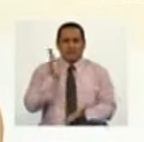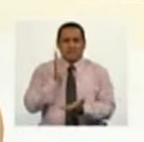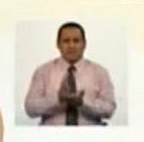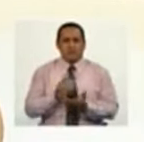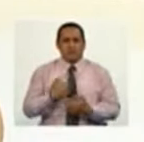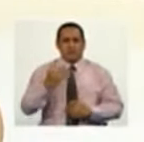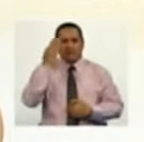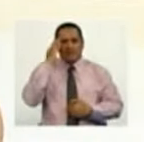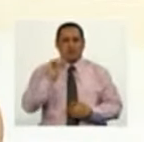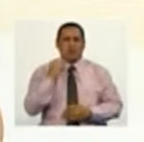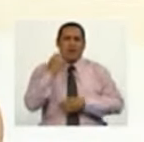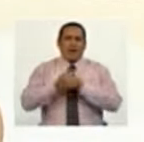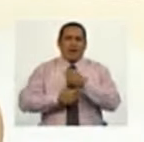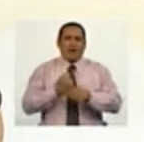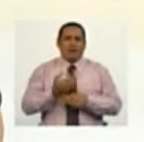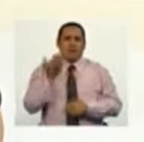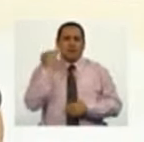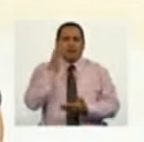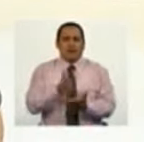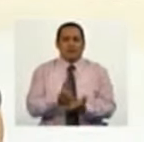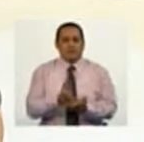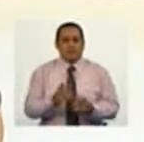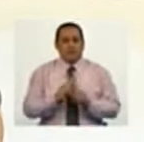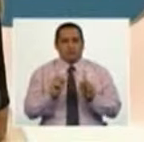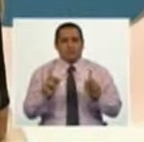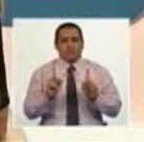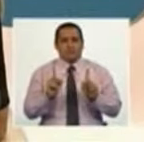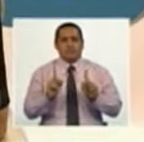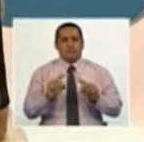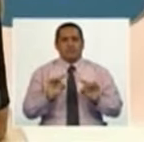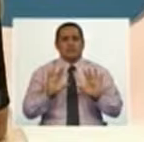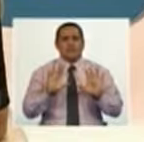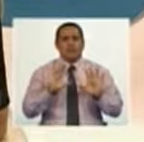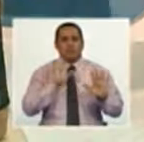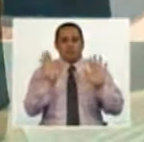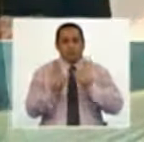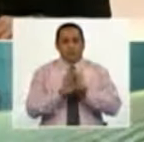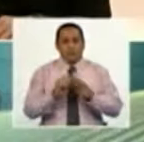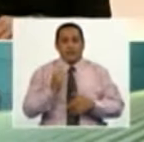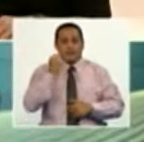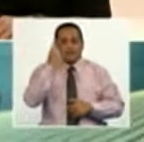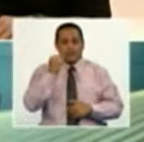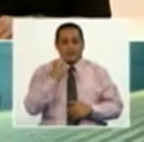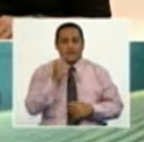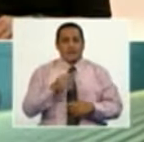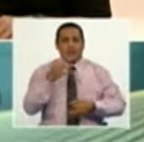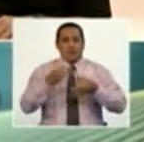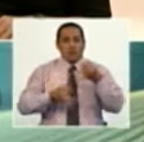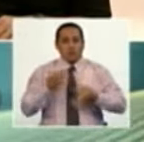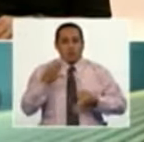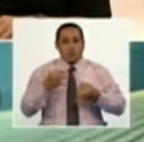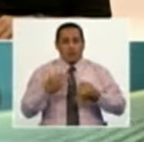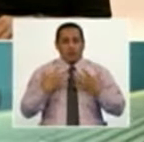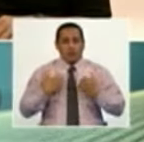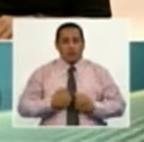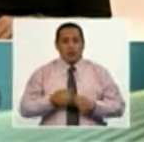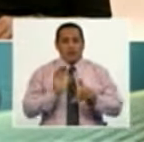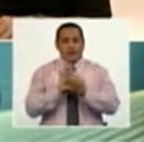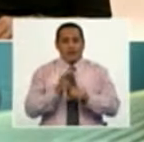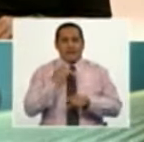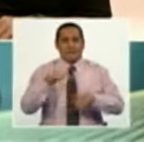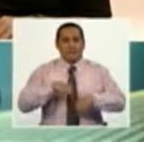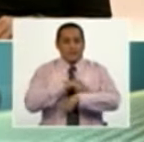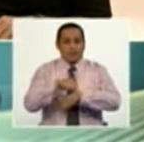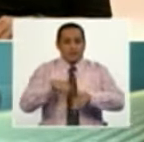falta pues, que ha conocido hace muchos años atrás, ¿no? Más bien, lo que entiende la doctrina y la jurisprudencia también es que